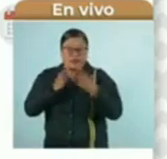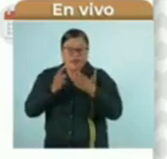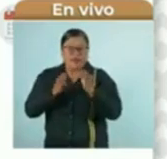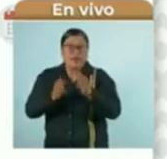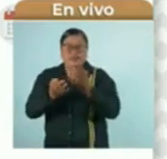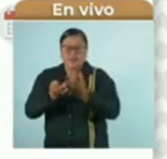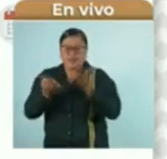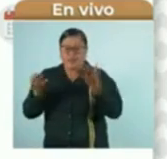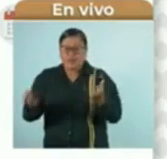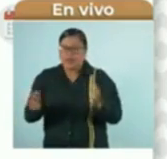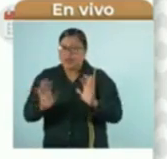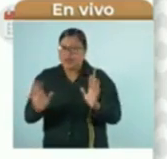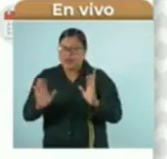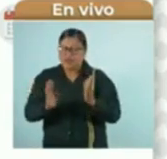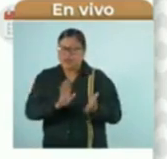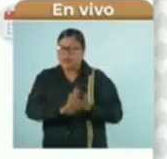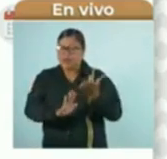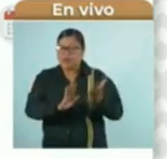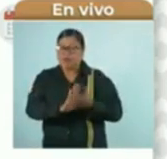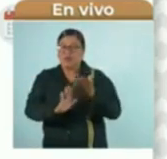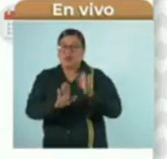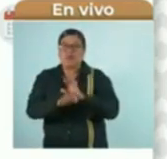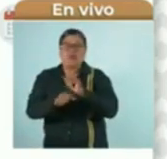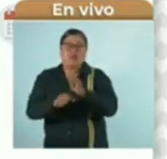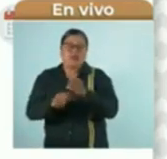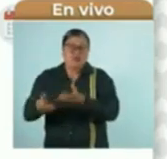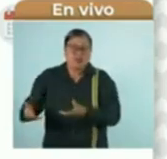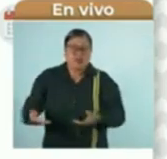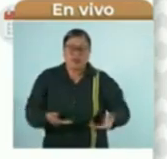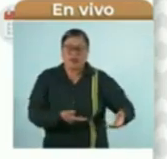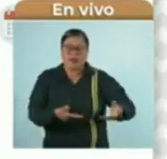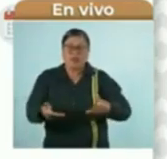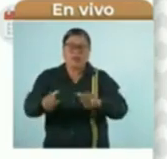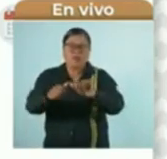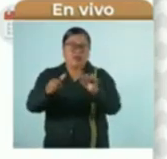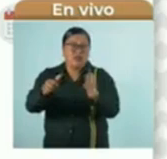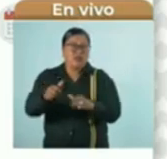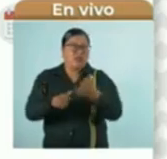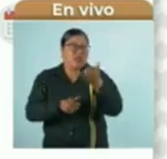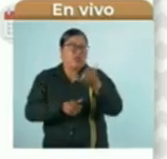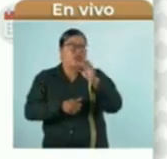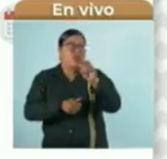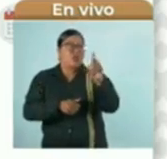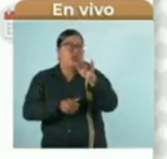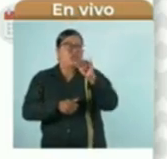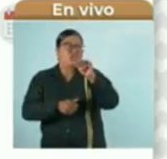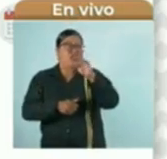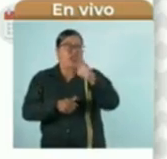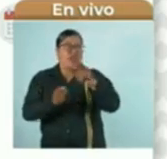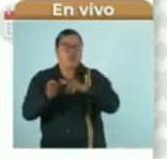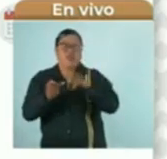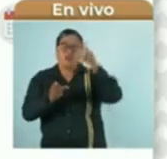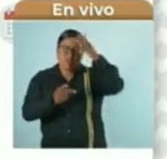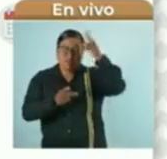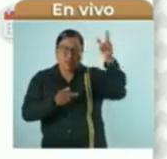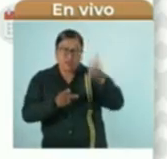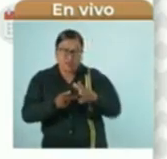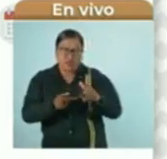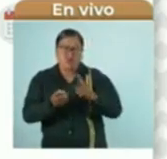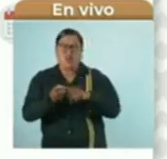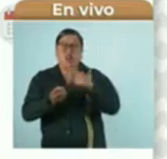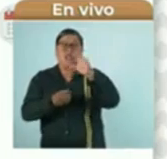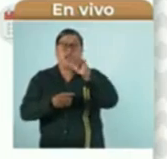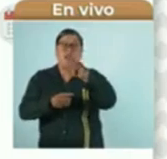la Tierra y la construcción de los caminos artesanales ayos sintep y el Ejido de Miguel Hidalgo en la